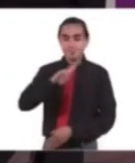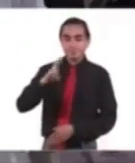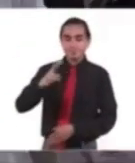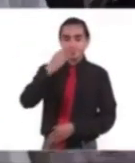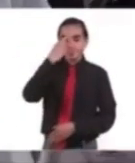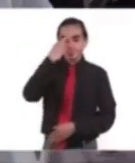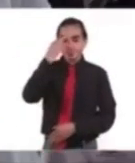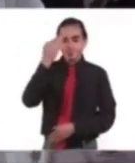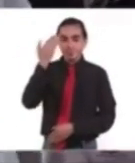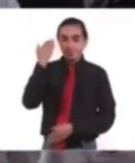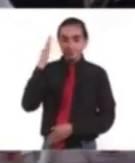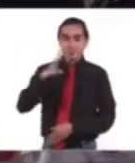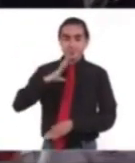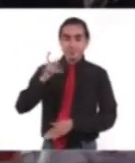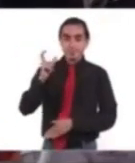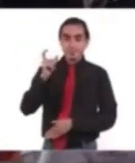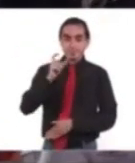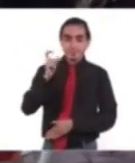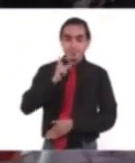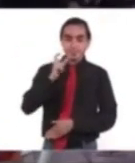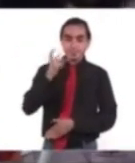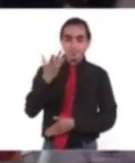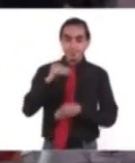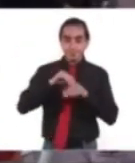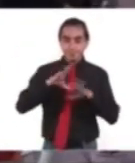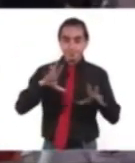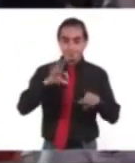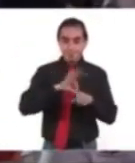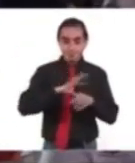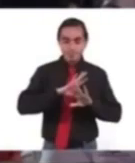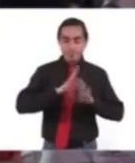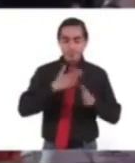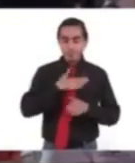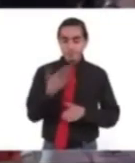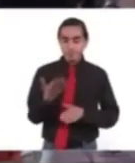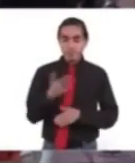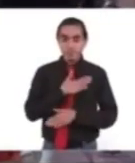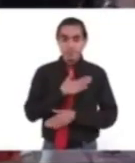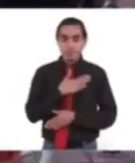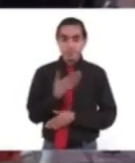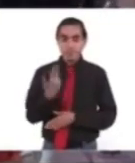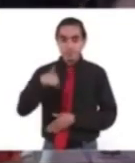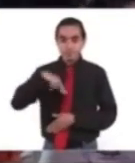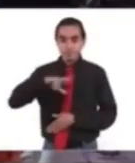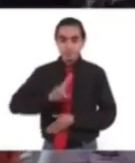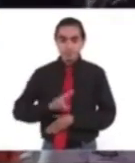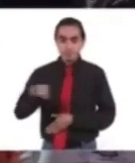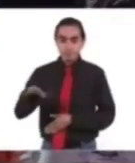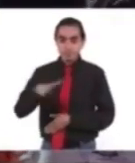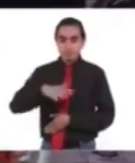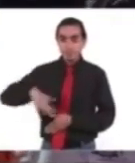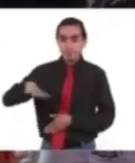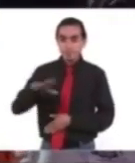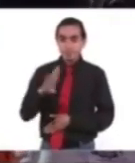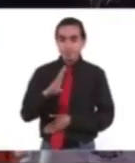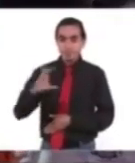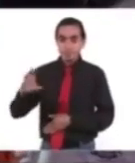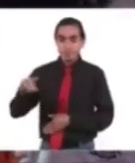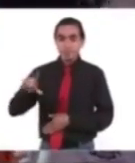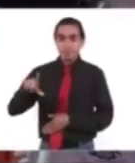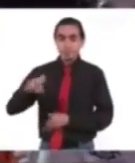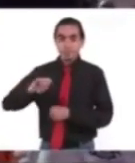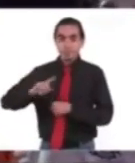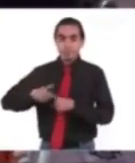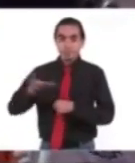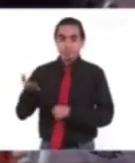cierre de campaña. Allá estábamos. Mi pregunta es, como representante popular de Baja California, y ese anhelo que bien